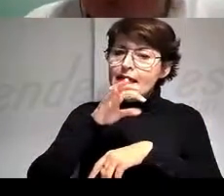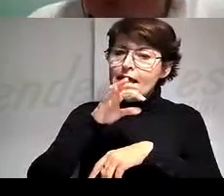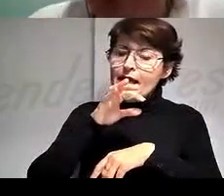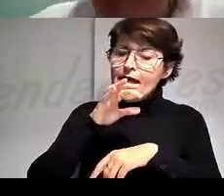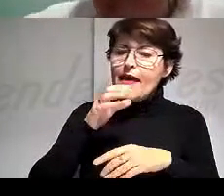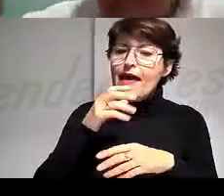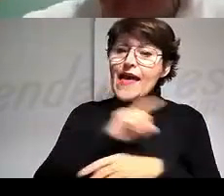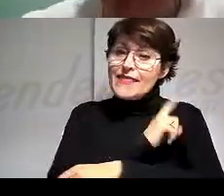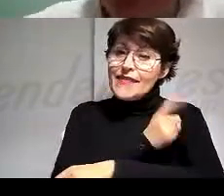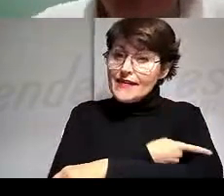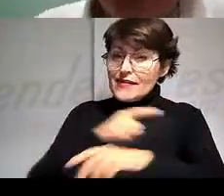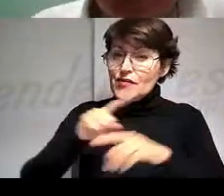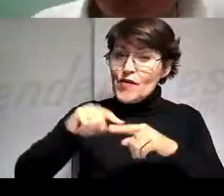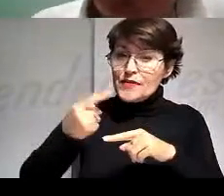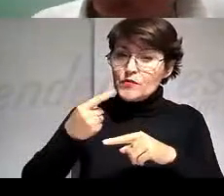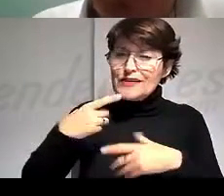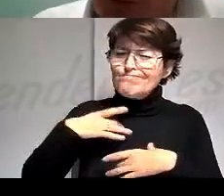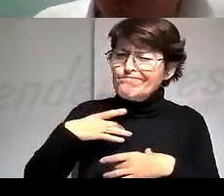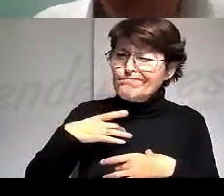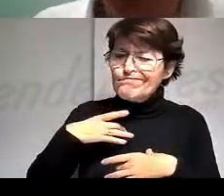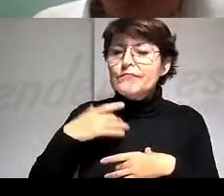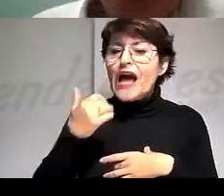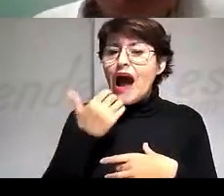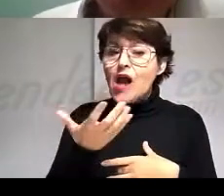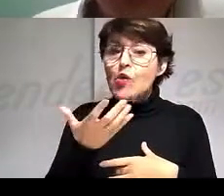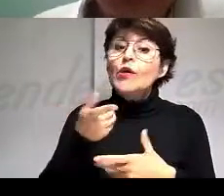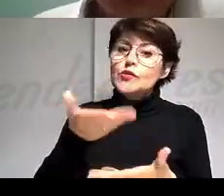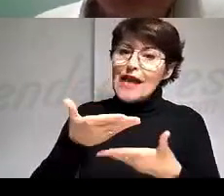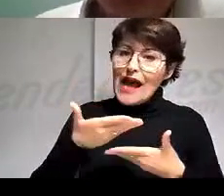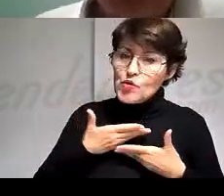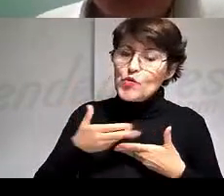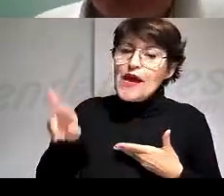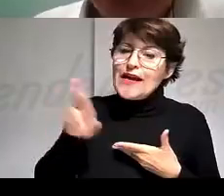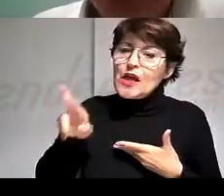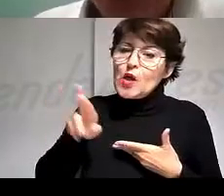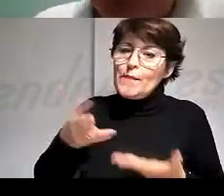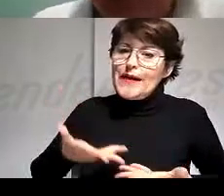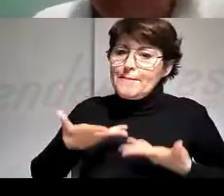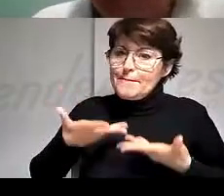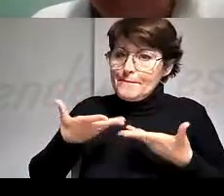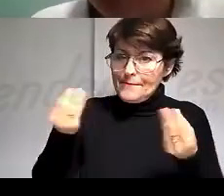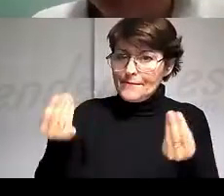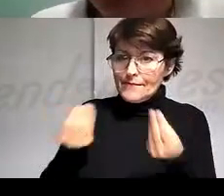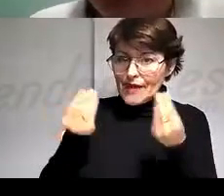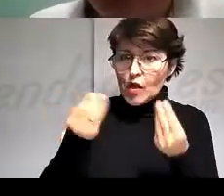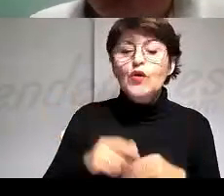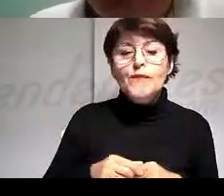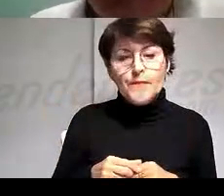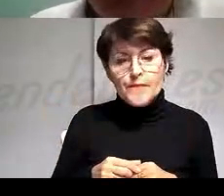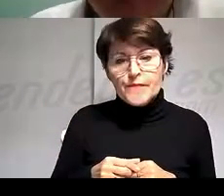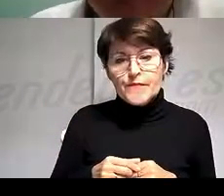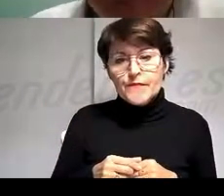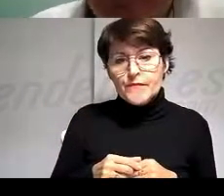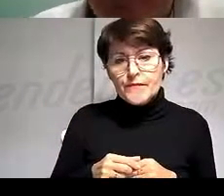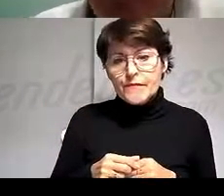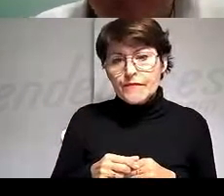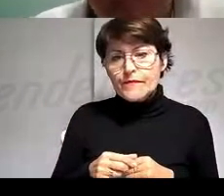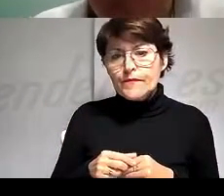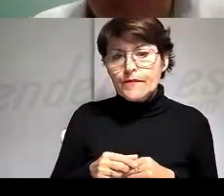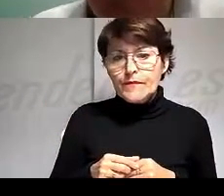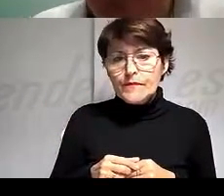rotura fibrilar a nivel microscópico. Esto lo tenemos que reponer. Y por la simple obtención de la energía